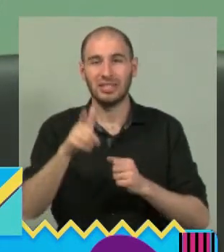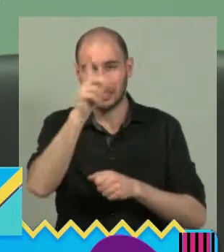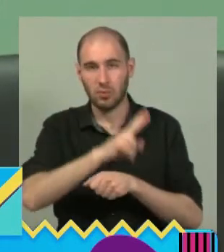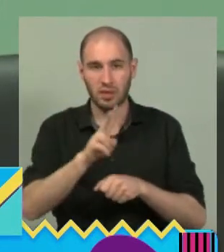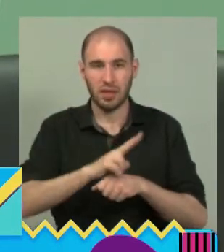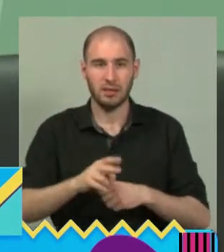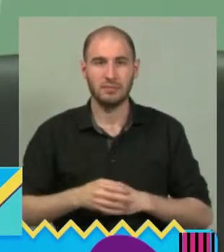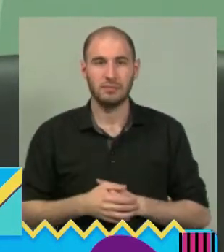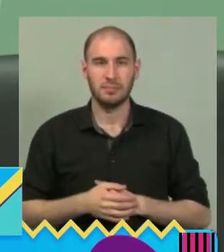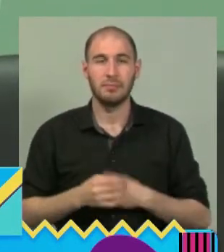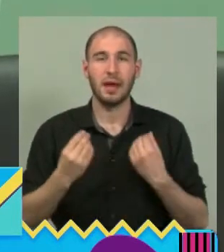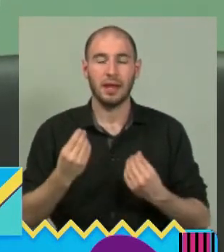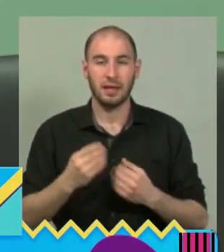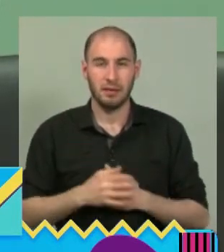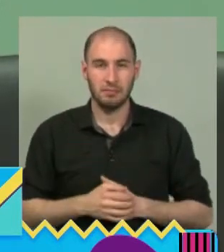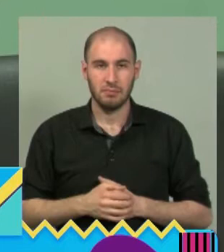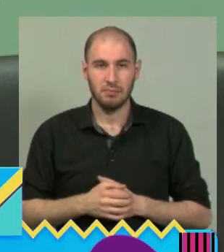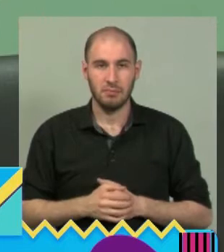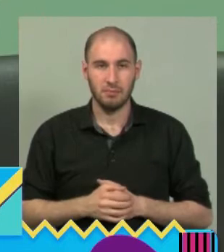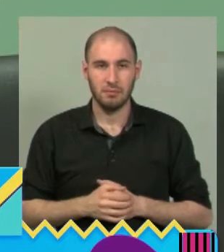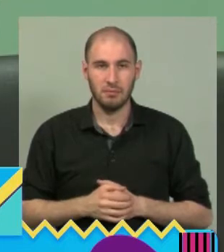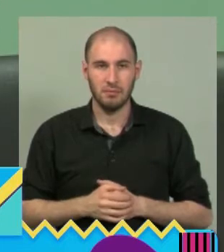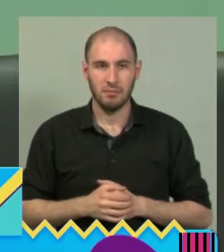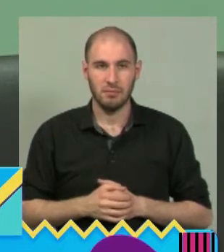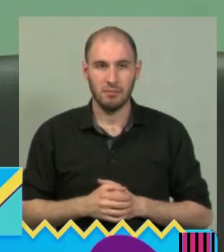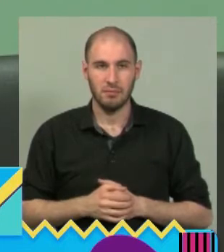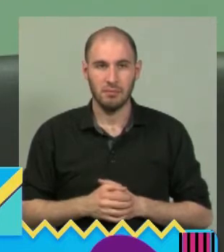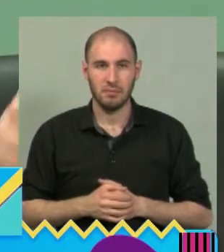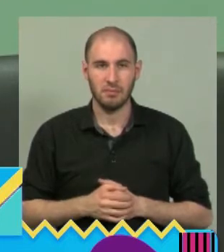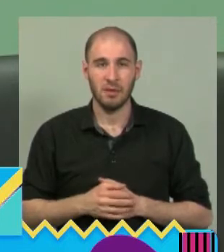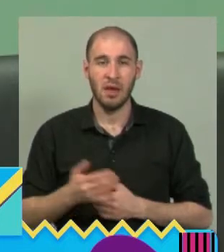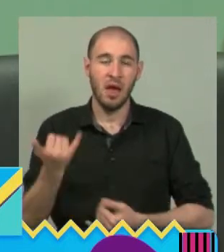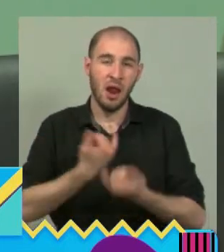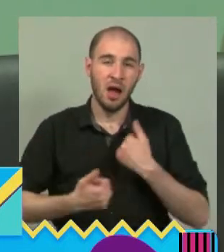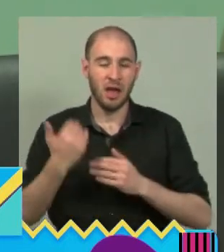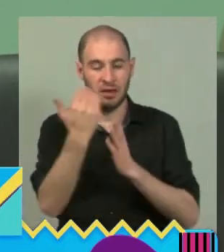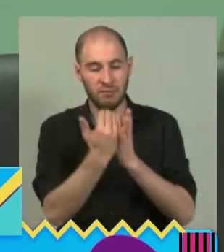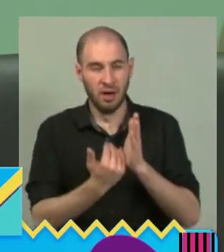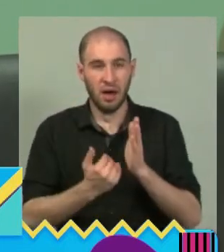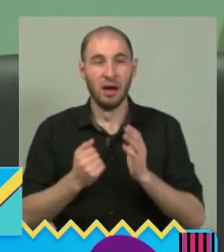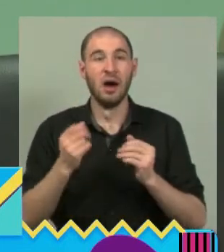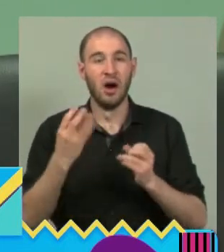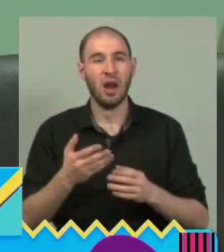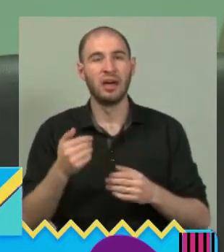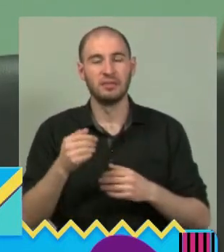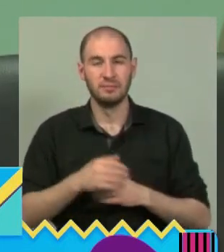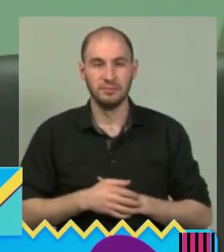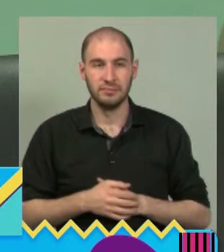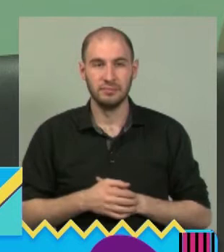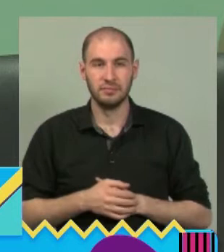Seguridad. ¿Para qué? Para que nos dijera con nombre y apellido qué tal, cómo te